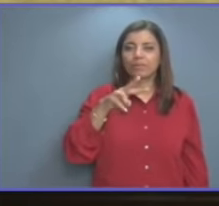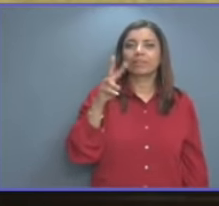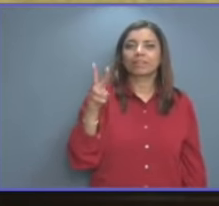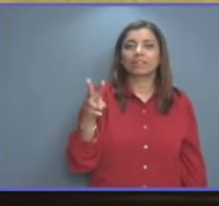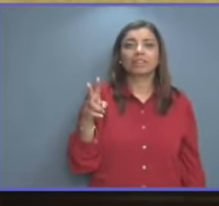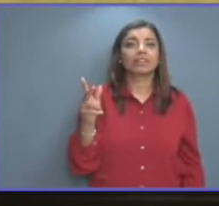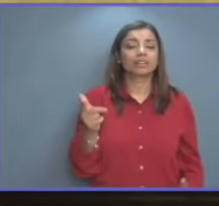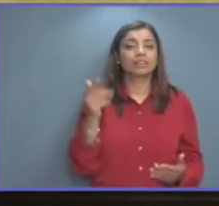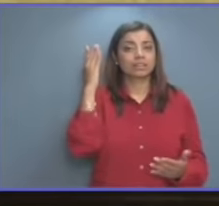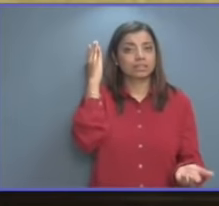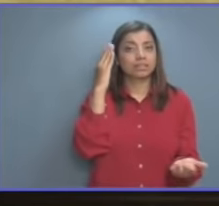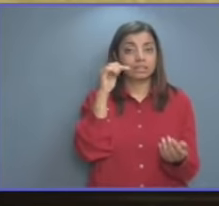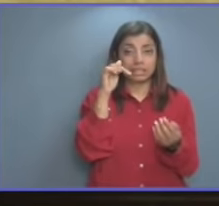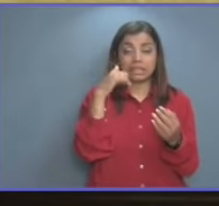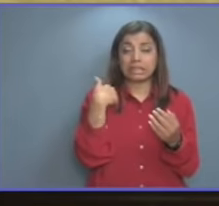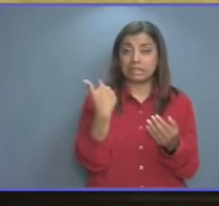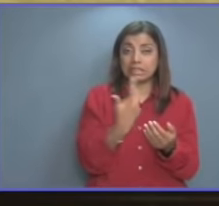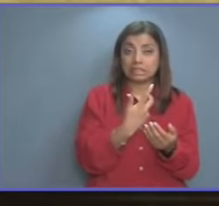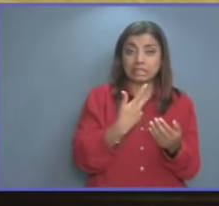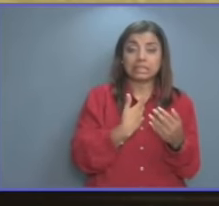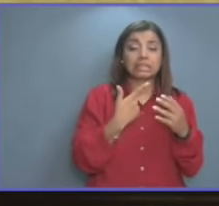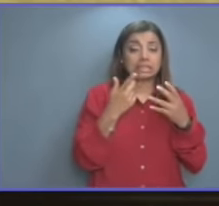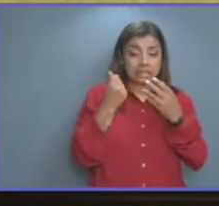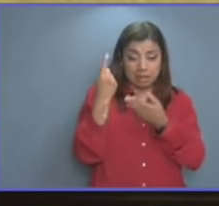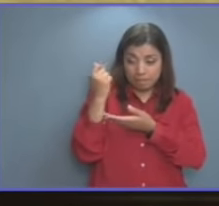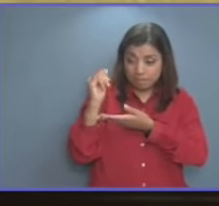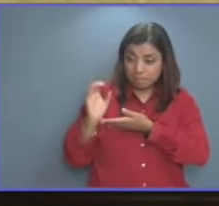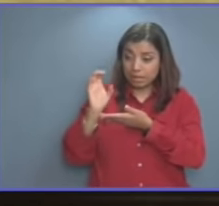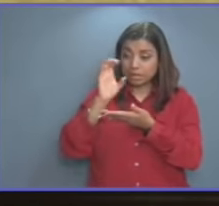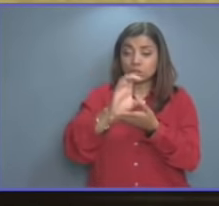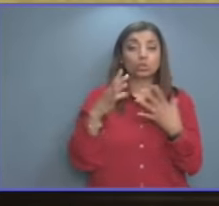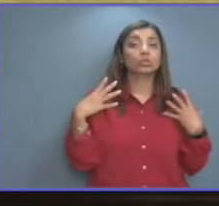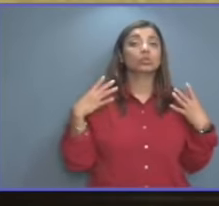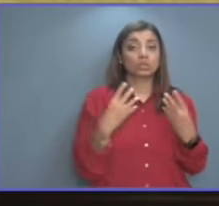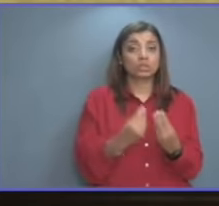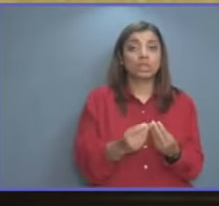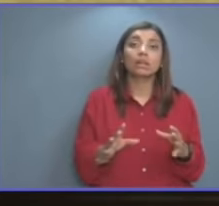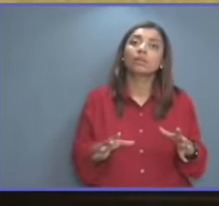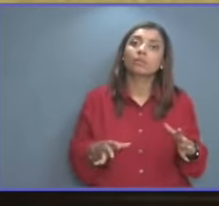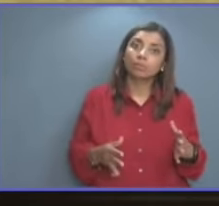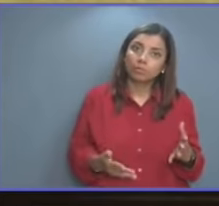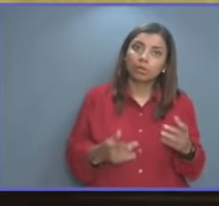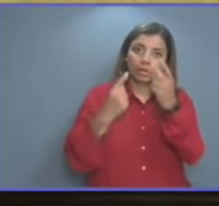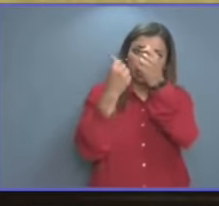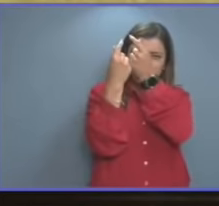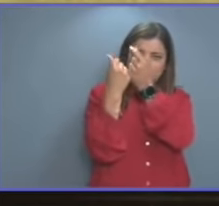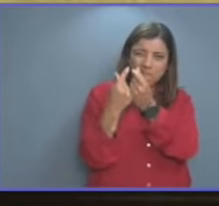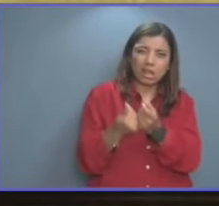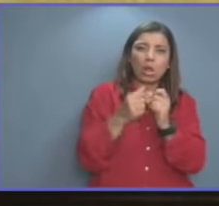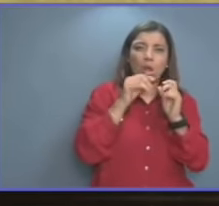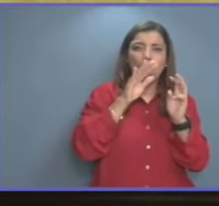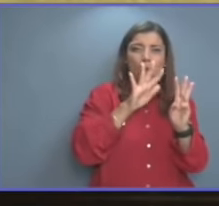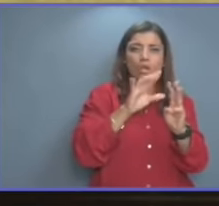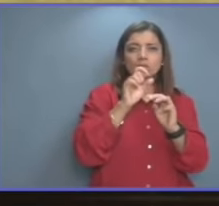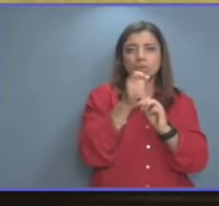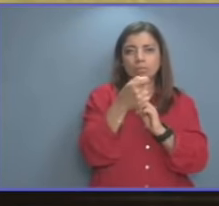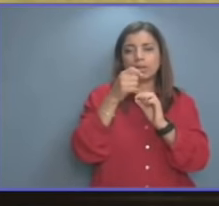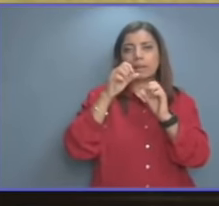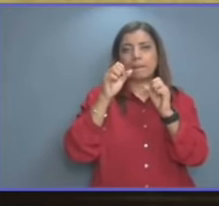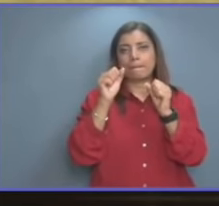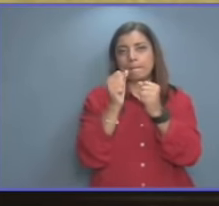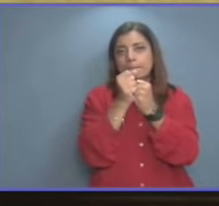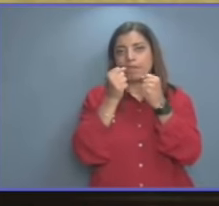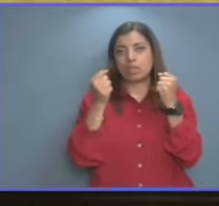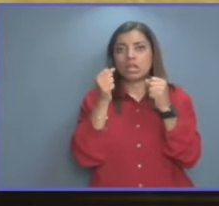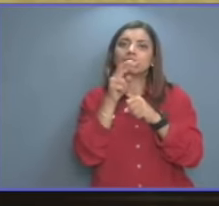contará con la mayor inversión social en el país debido a la aprobación de alrededor de 8 mil millones de dólares como presupuesto